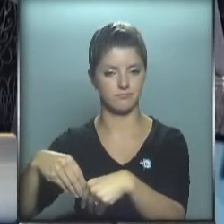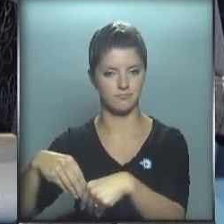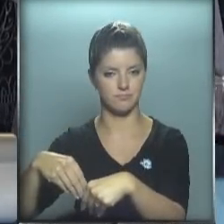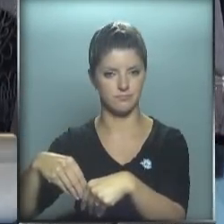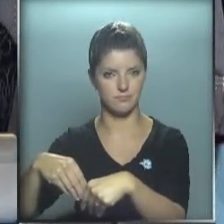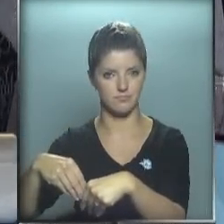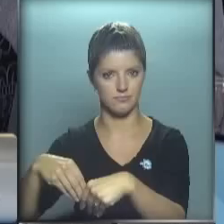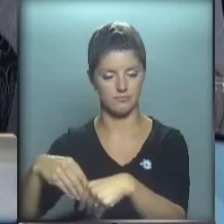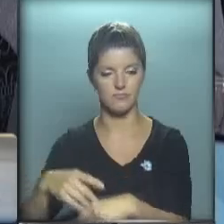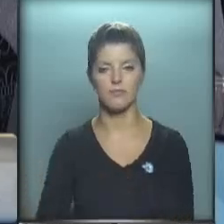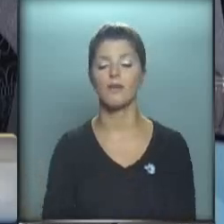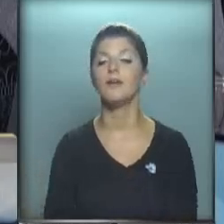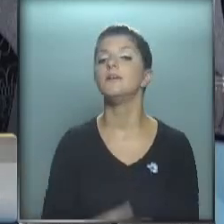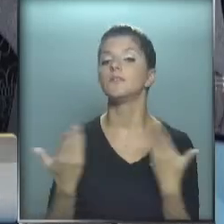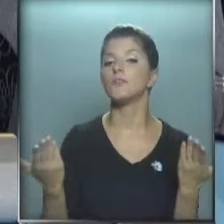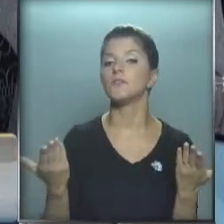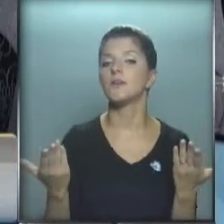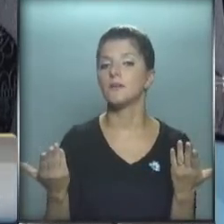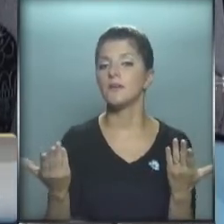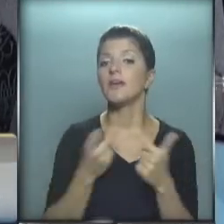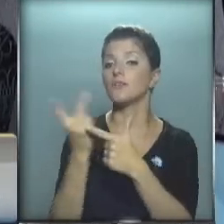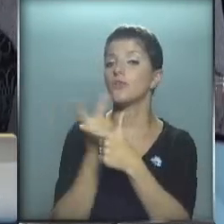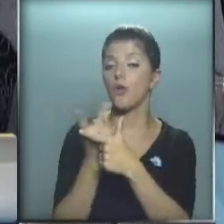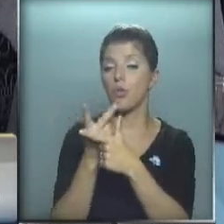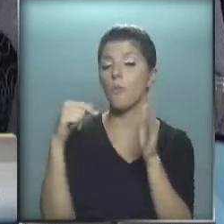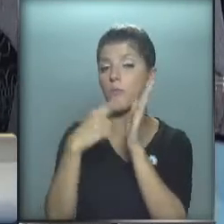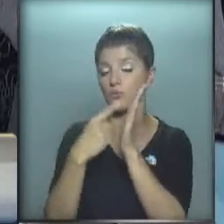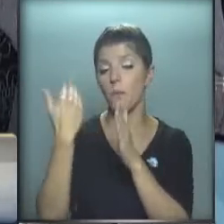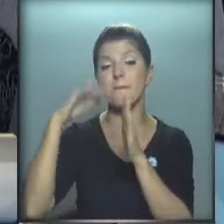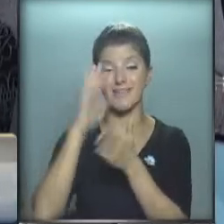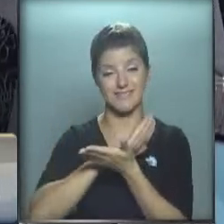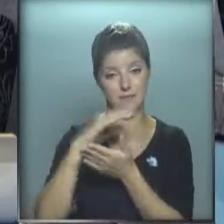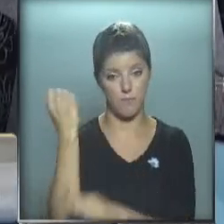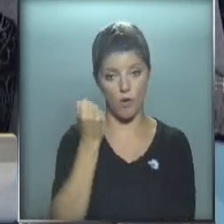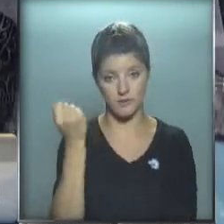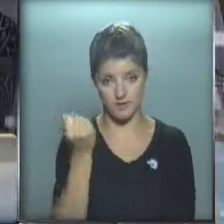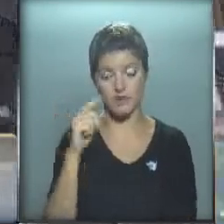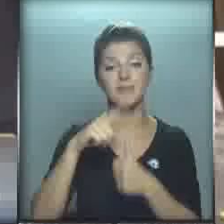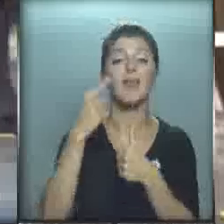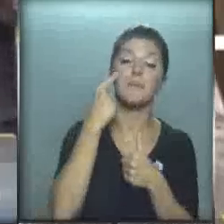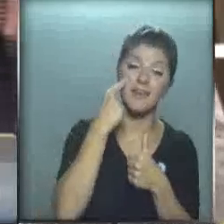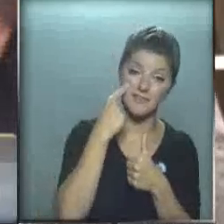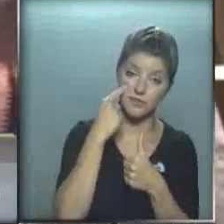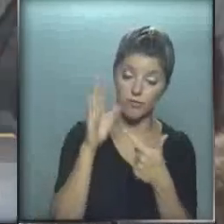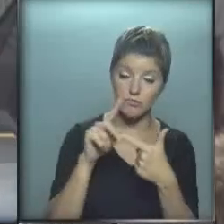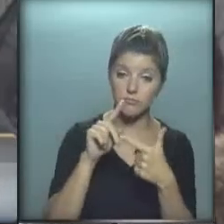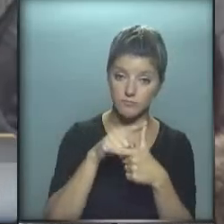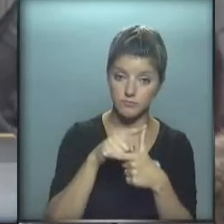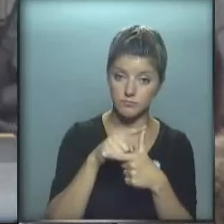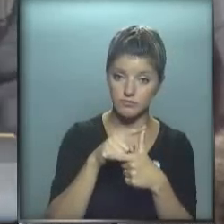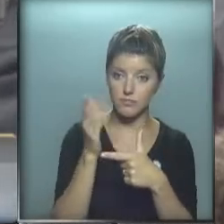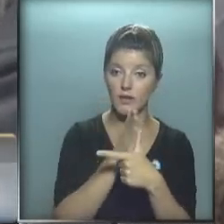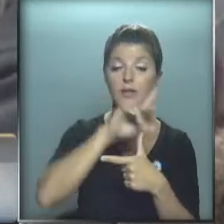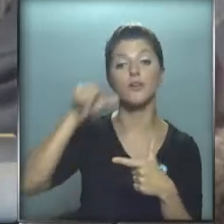económica europea es decir que esas son son las las dos los dos principales factores la la inmigración por un lado y el y el